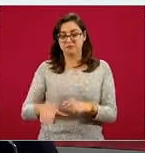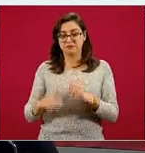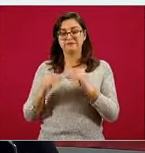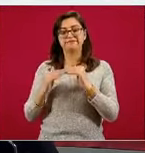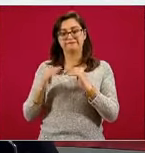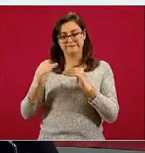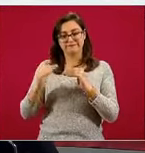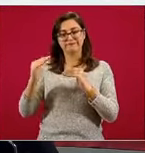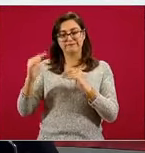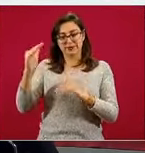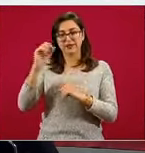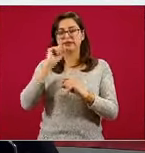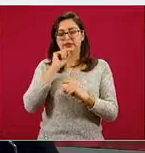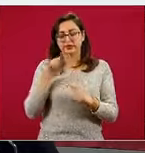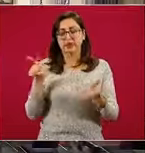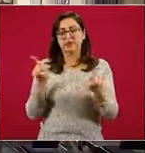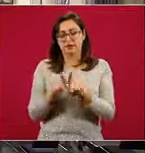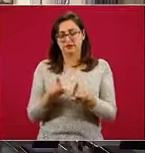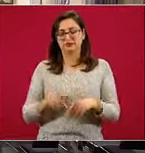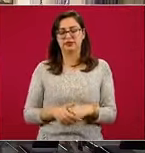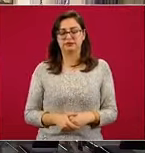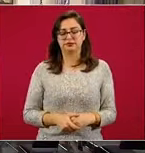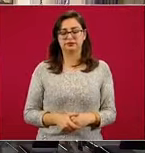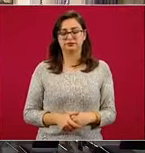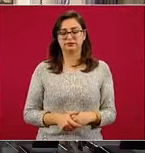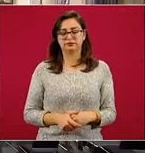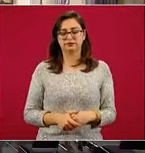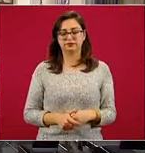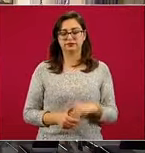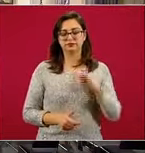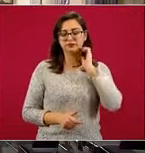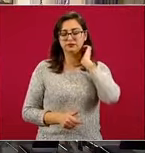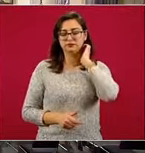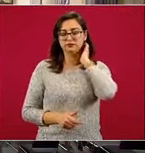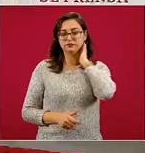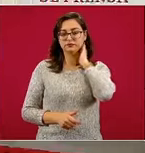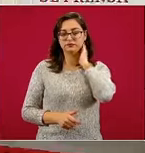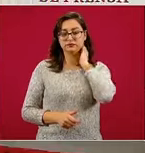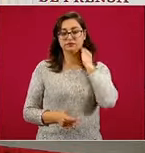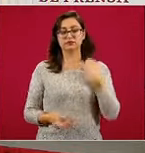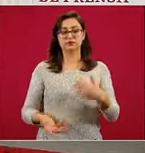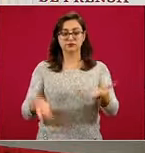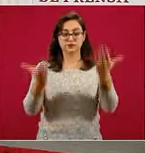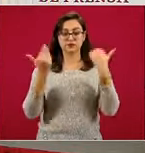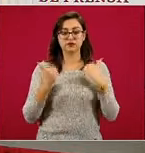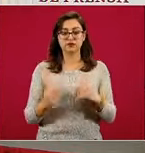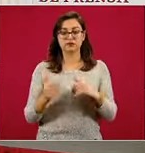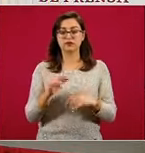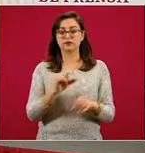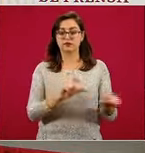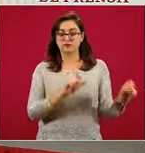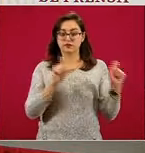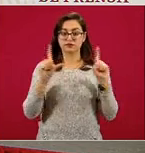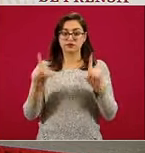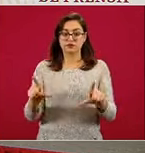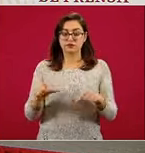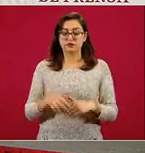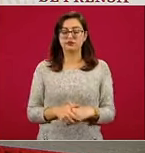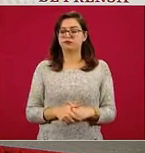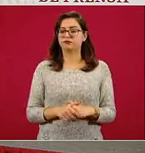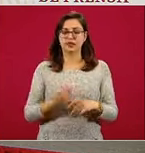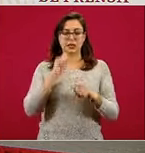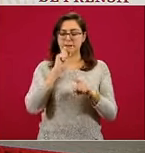a llegar a niveles como los que observamos a mediados de este año. La siguiente diapositiva, vamos a ver un poco la